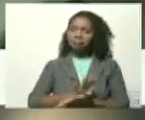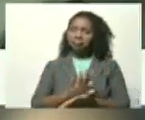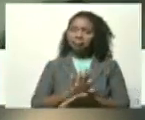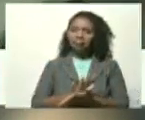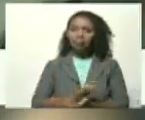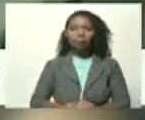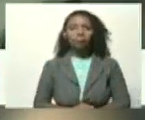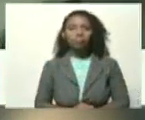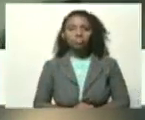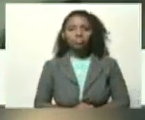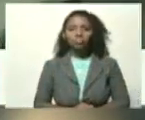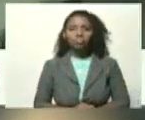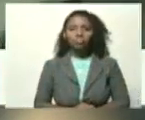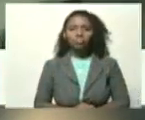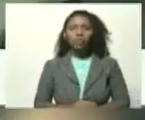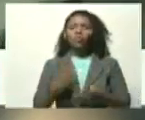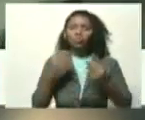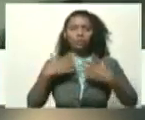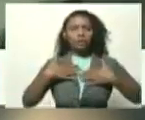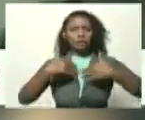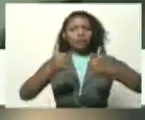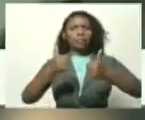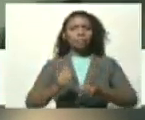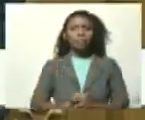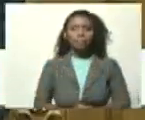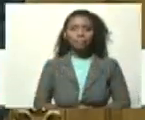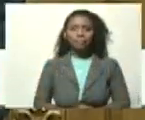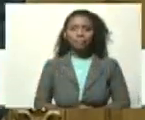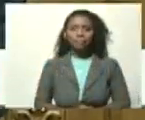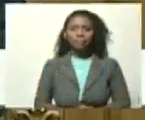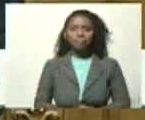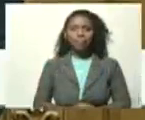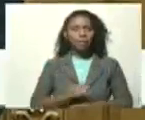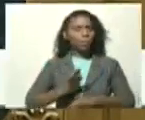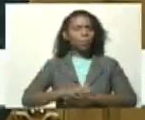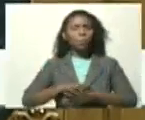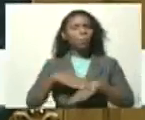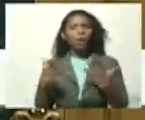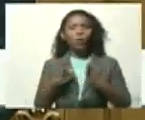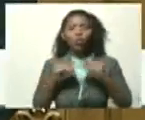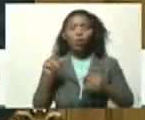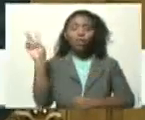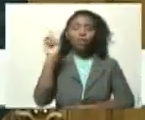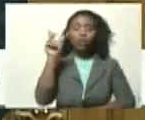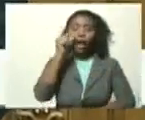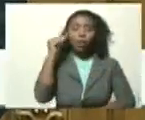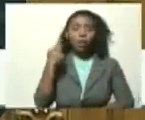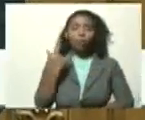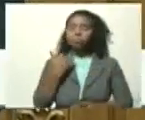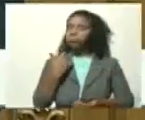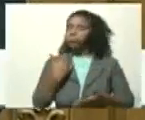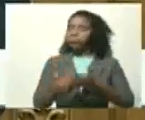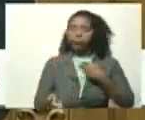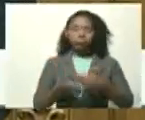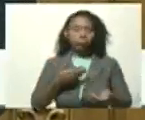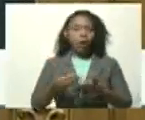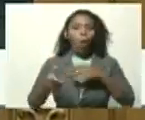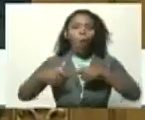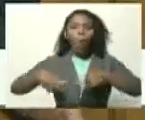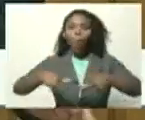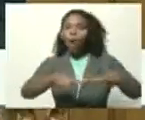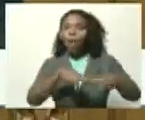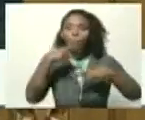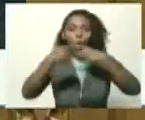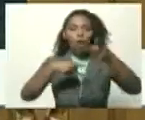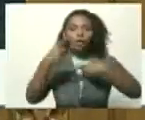tranquilidad, de mucha salud, porque todos los venezolanos, independientemente del lugar